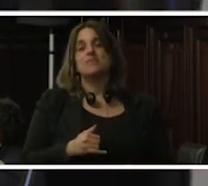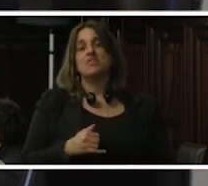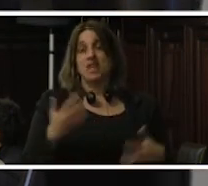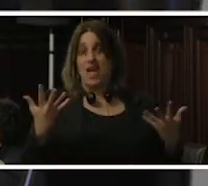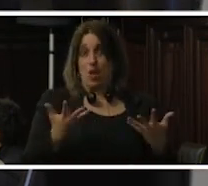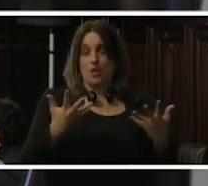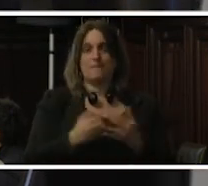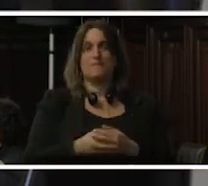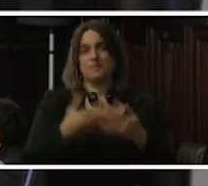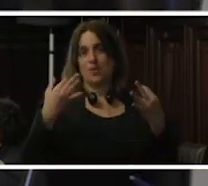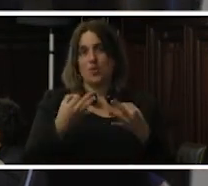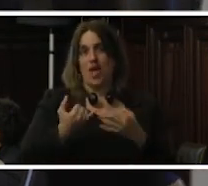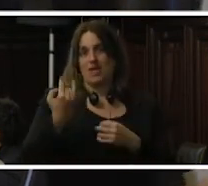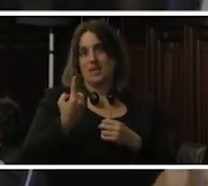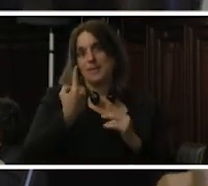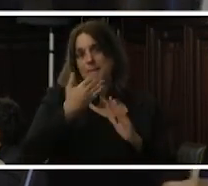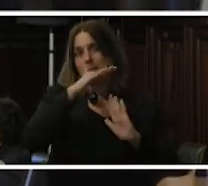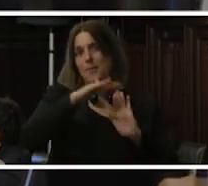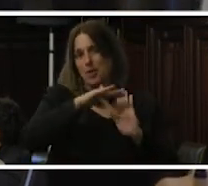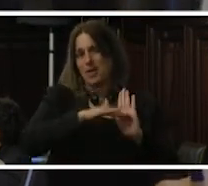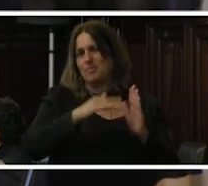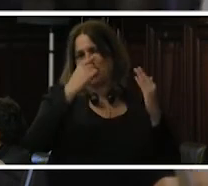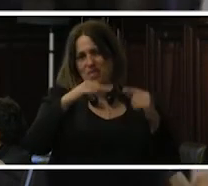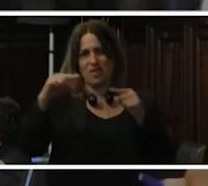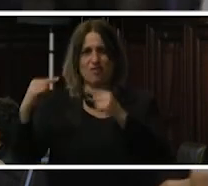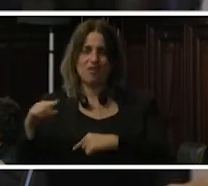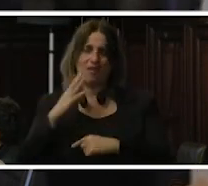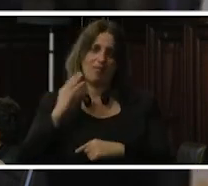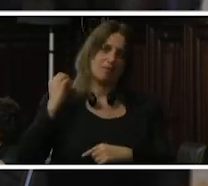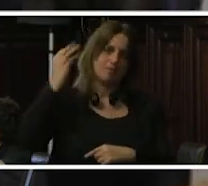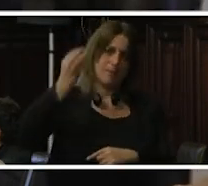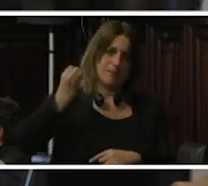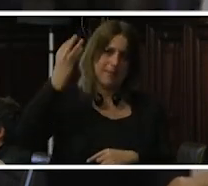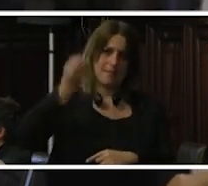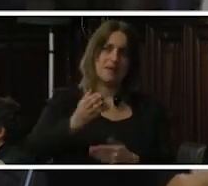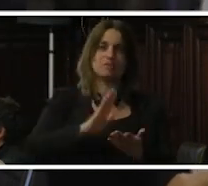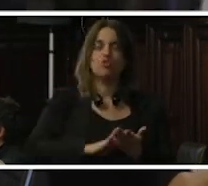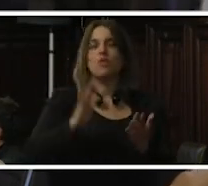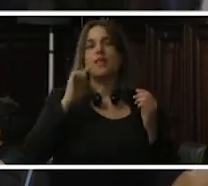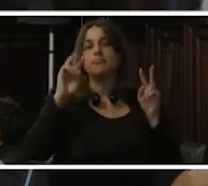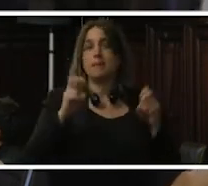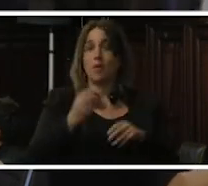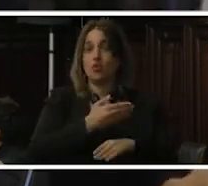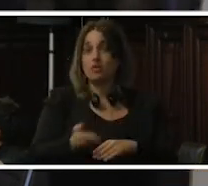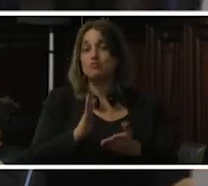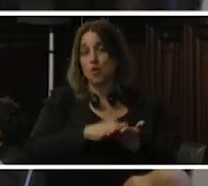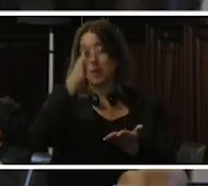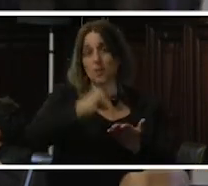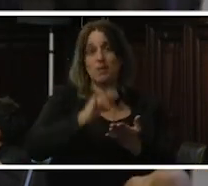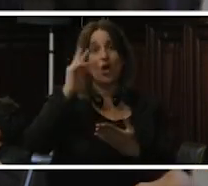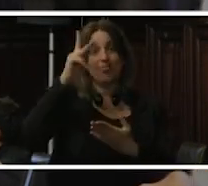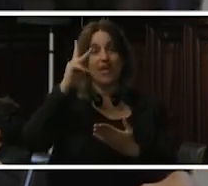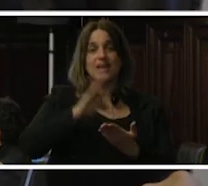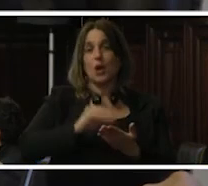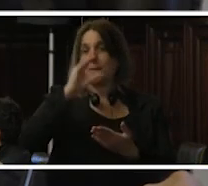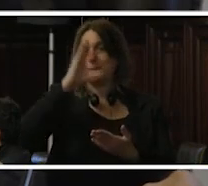ahora tenemos programadas diversas audiencias que tocan temas, las siguientes incluso sobre pueblos indígenas, con